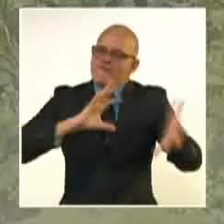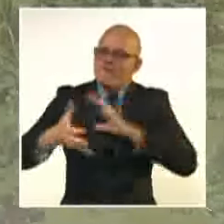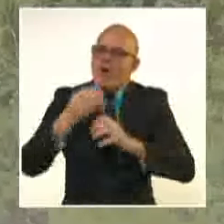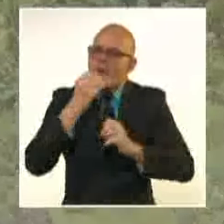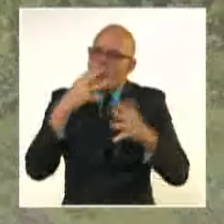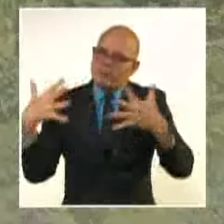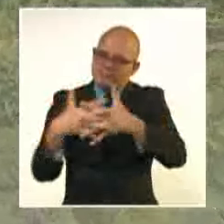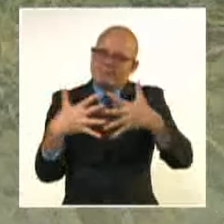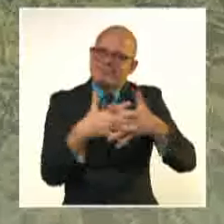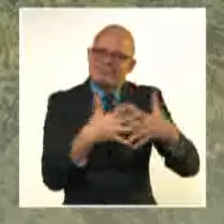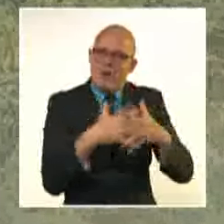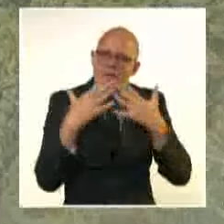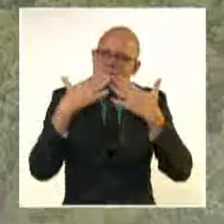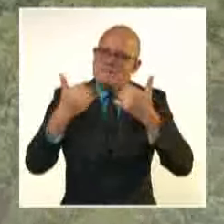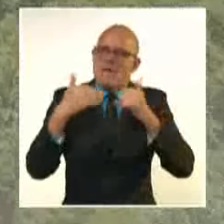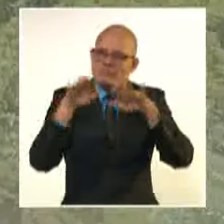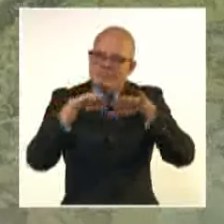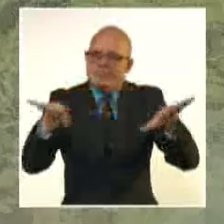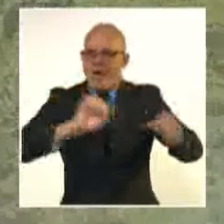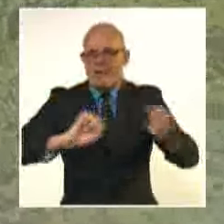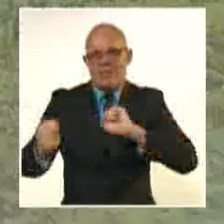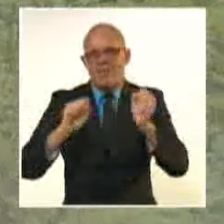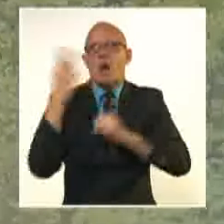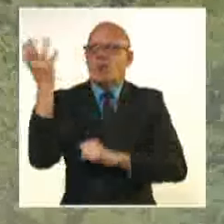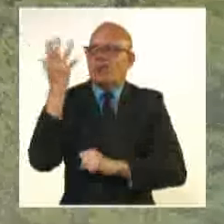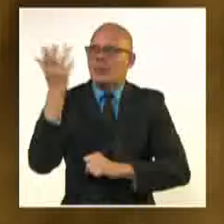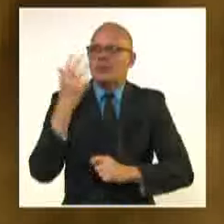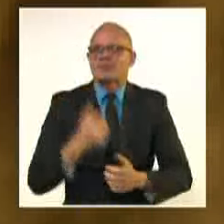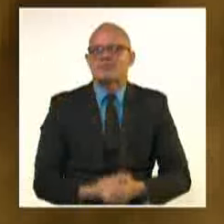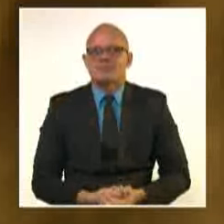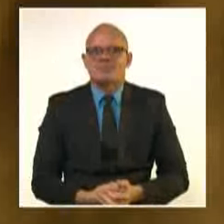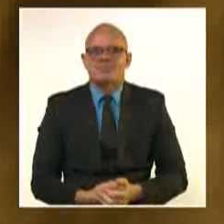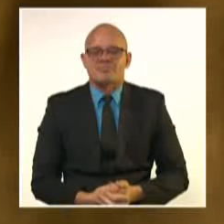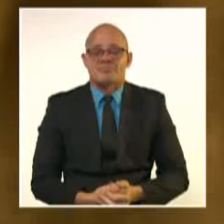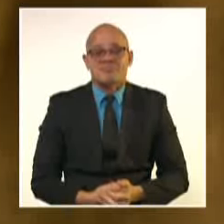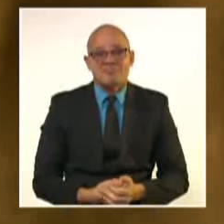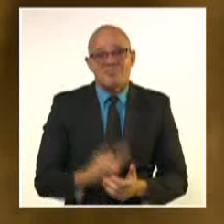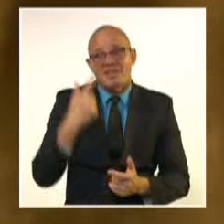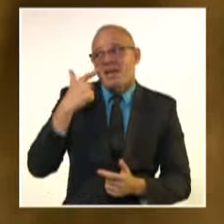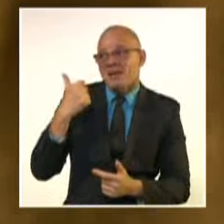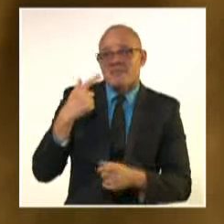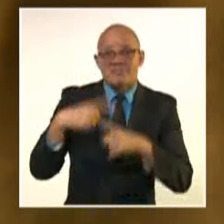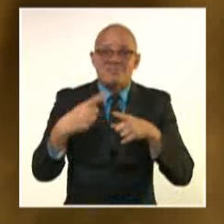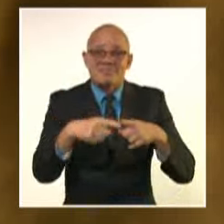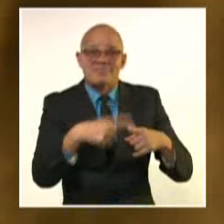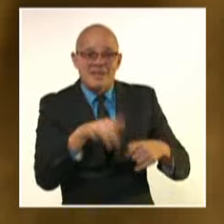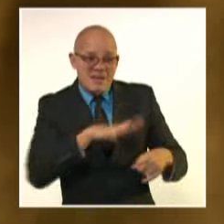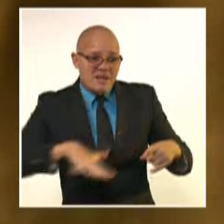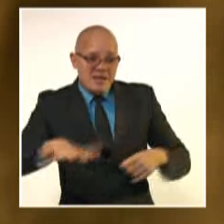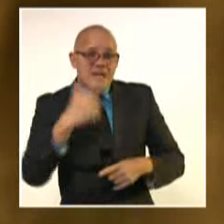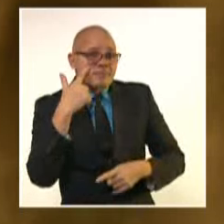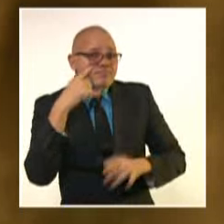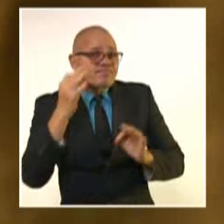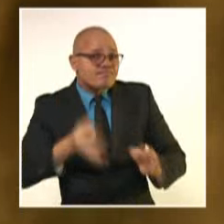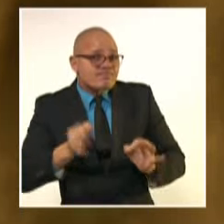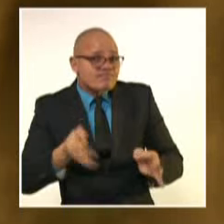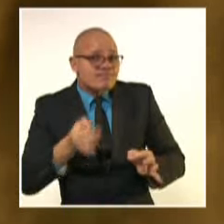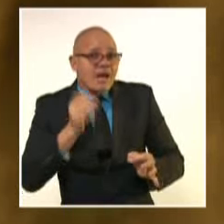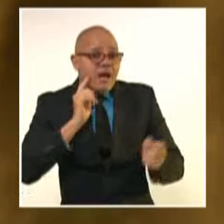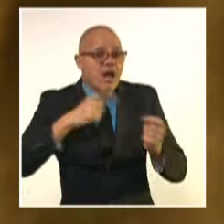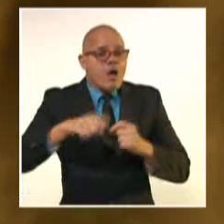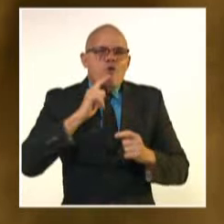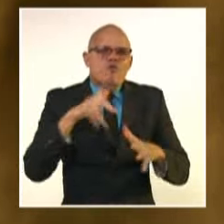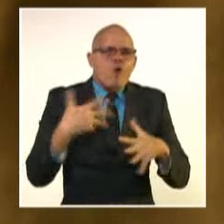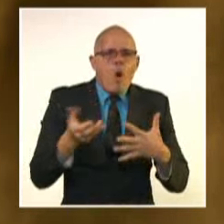convivencia equilibrada con la naturaleza. Estas experiencias a escala local muestran que las posibilidades de gestionar